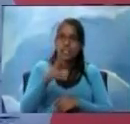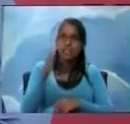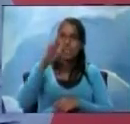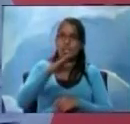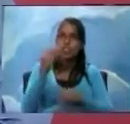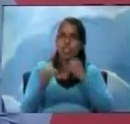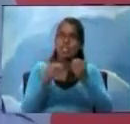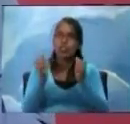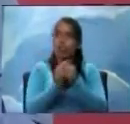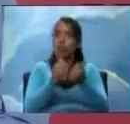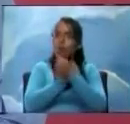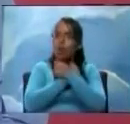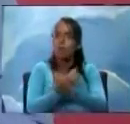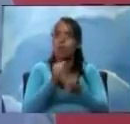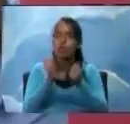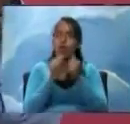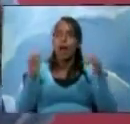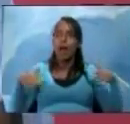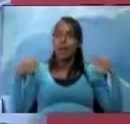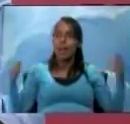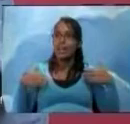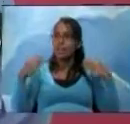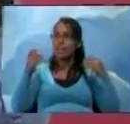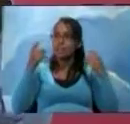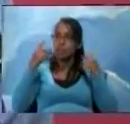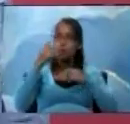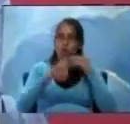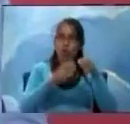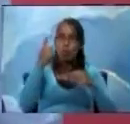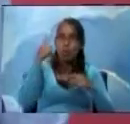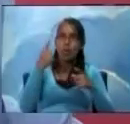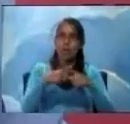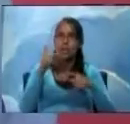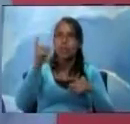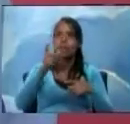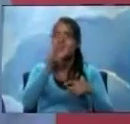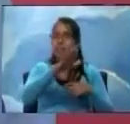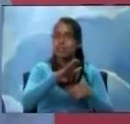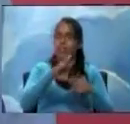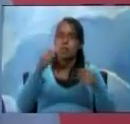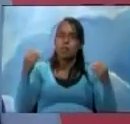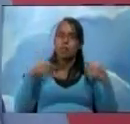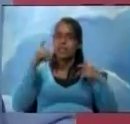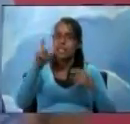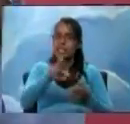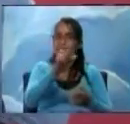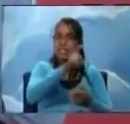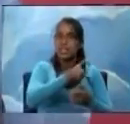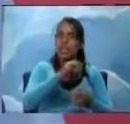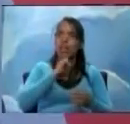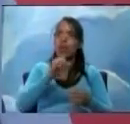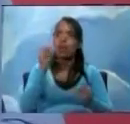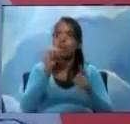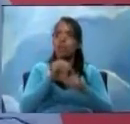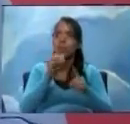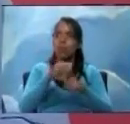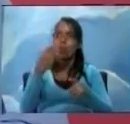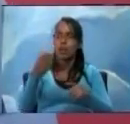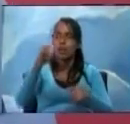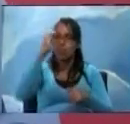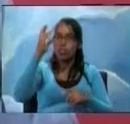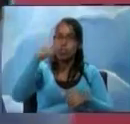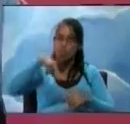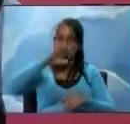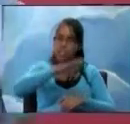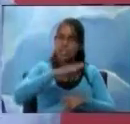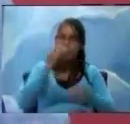que lo está haciendo con amor, con alegría, que se preocupa por aquella persona que está padeciendo necesidad. Es un llamado que Dios nos